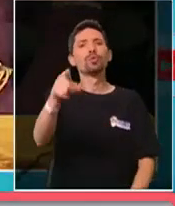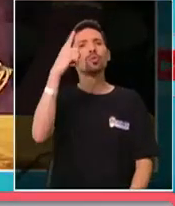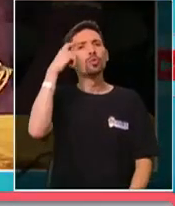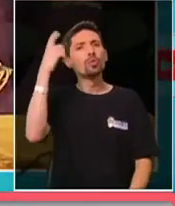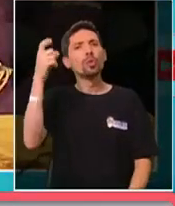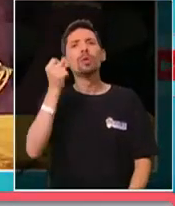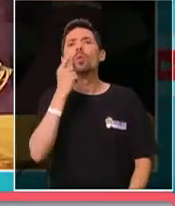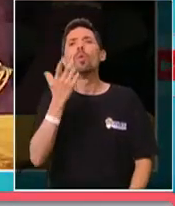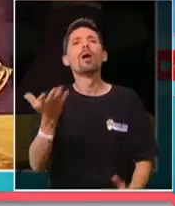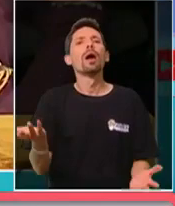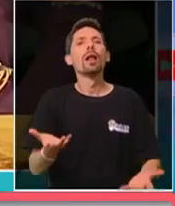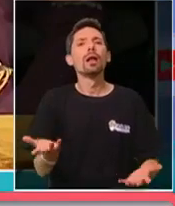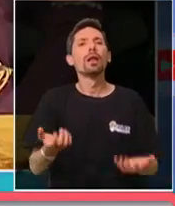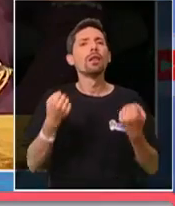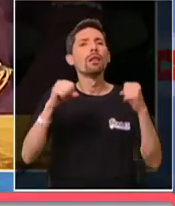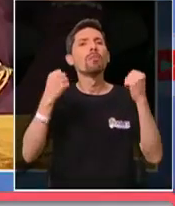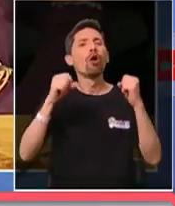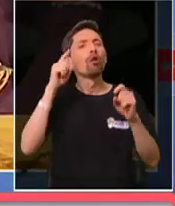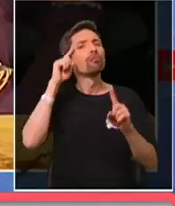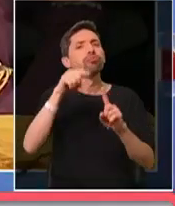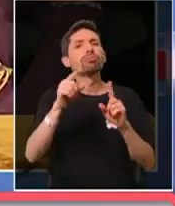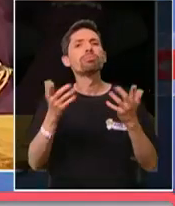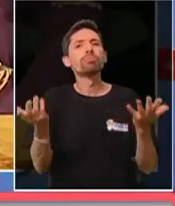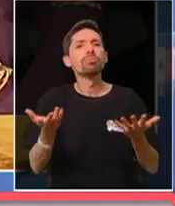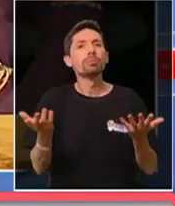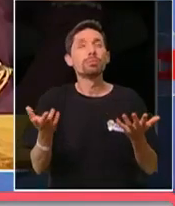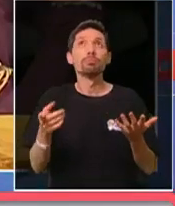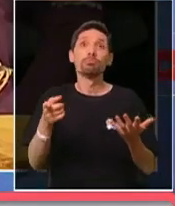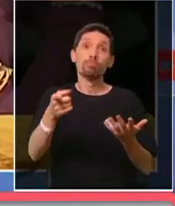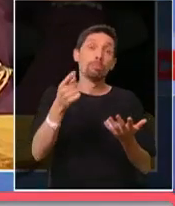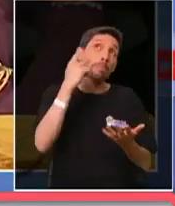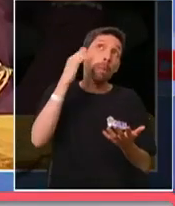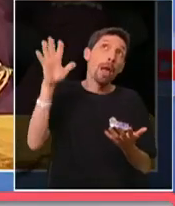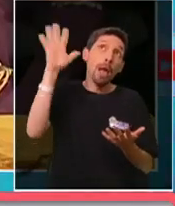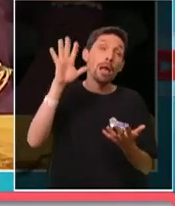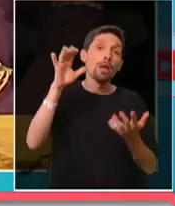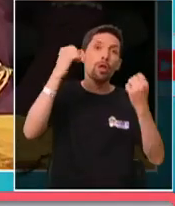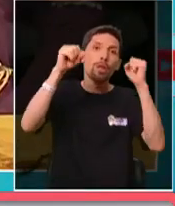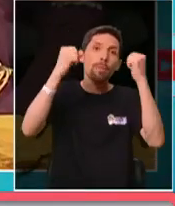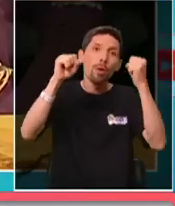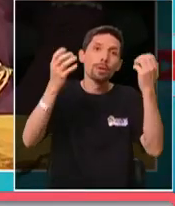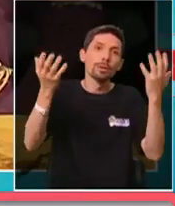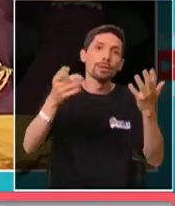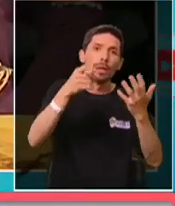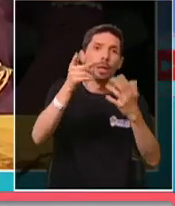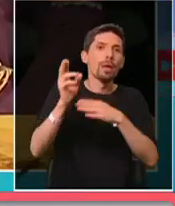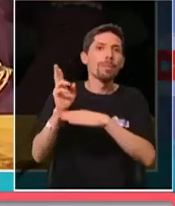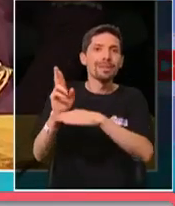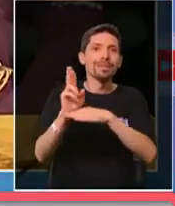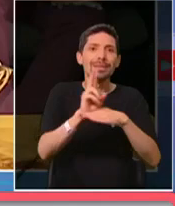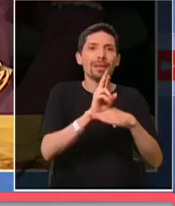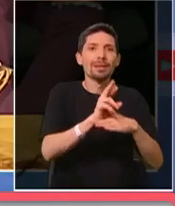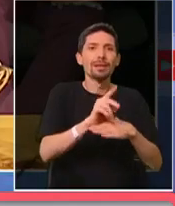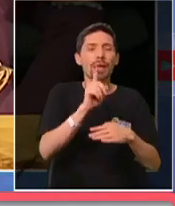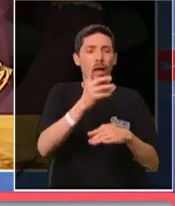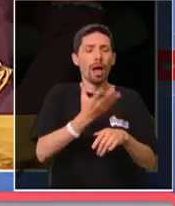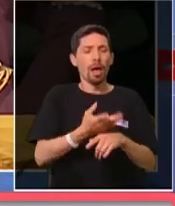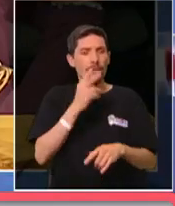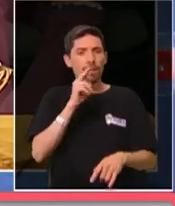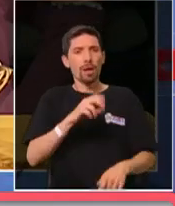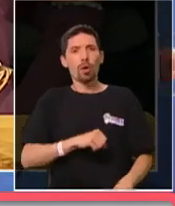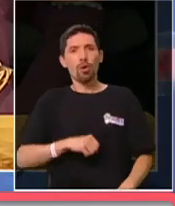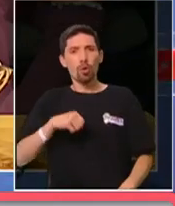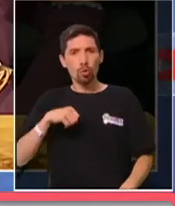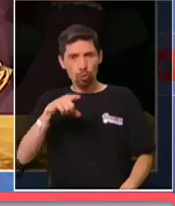nivel deportivo? Me imagino que como esos deportistas que nos representan y que uno tiene tanto orgullo, ¿tú